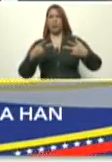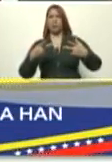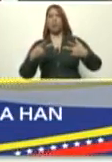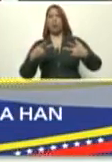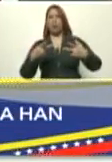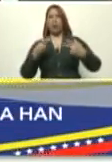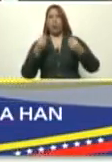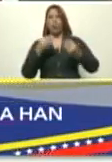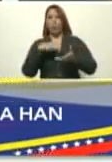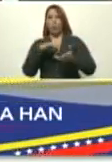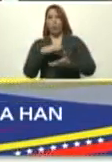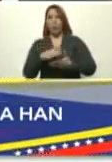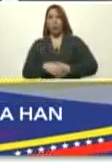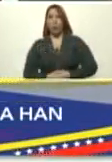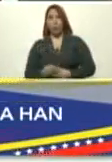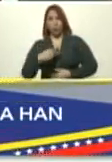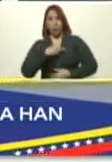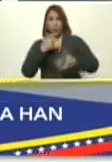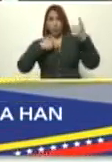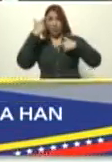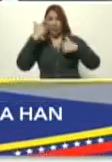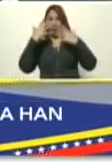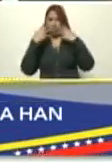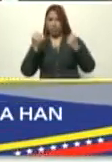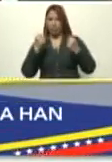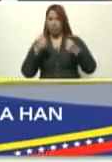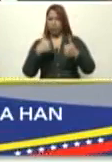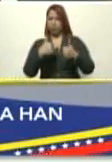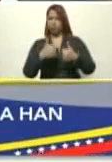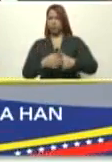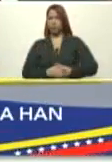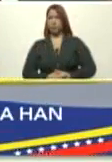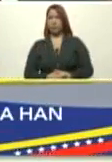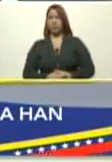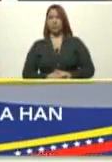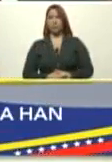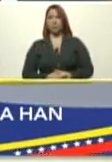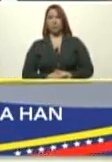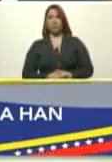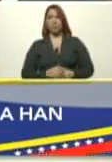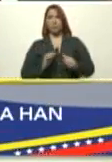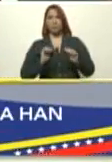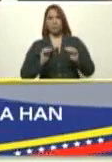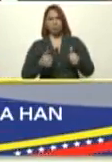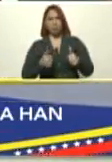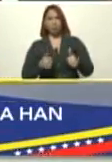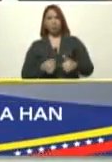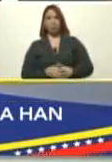Nuestro comandante Chávez lo entendió muy bien desde el principio